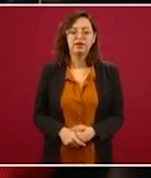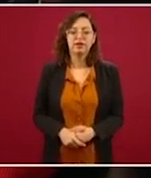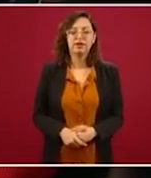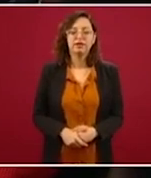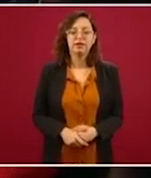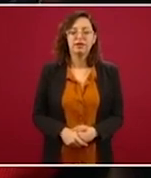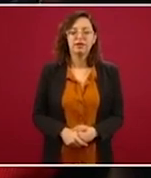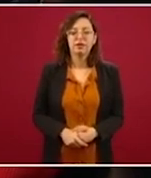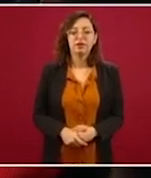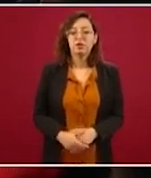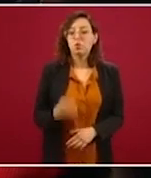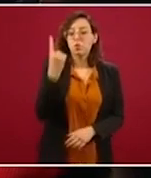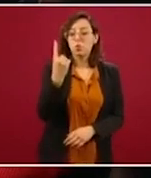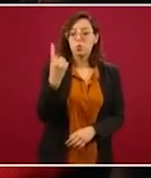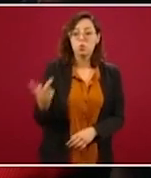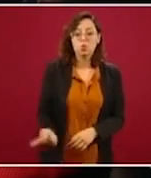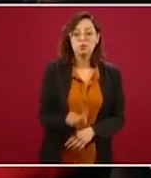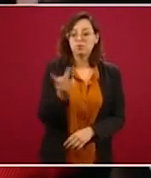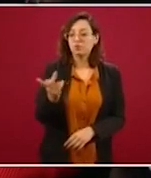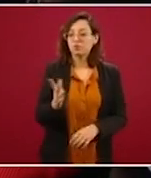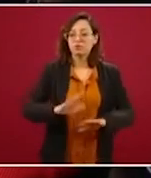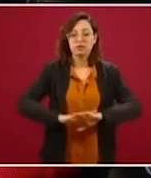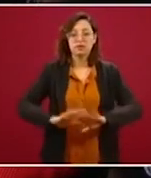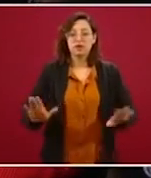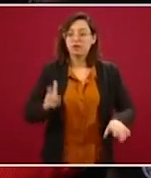Una más, me tengo que ir.